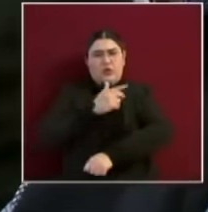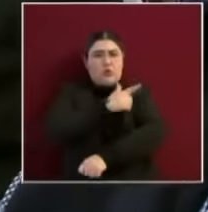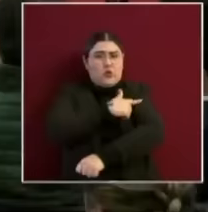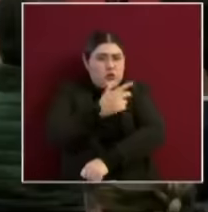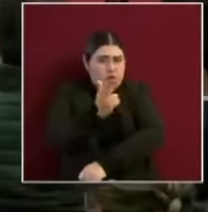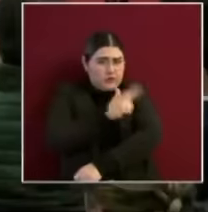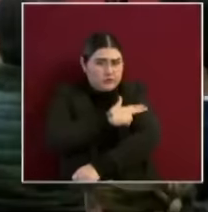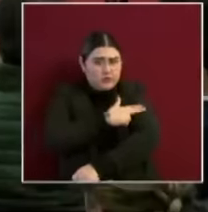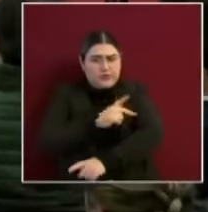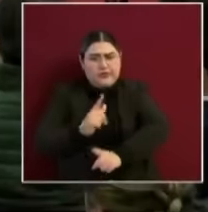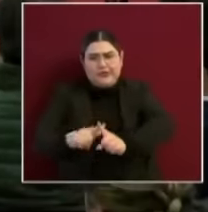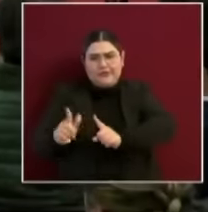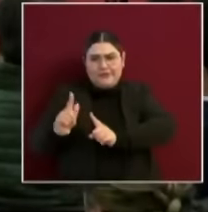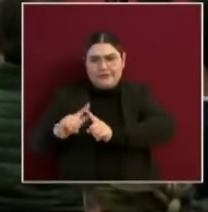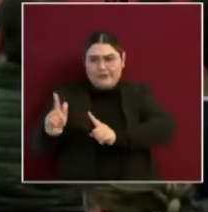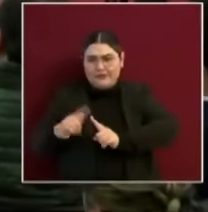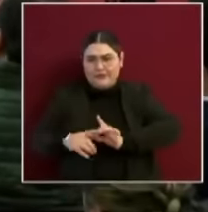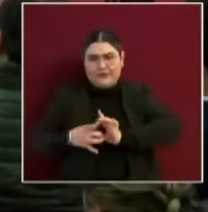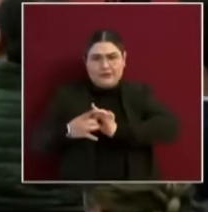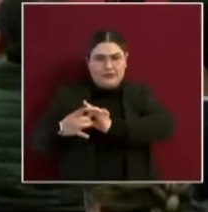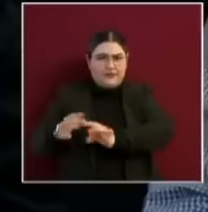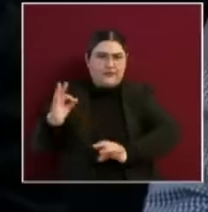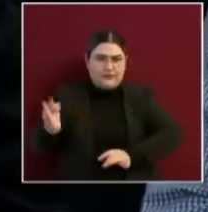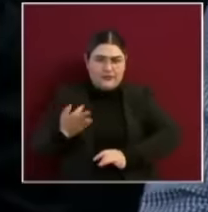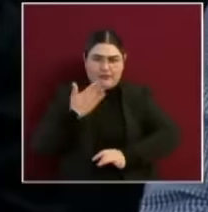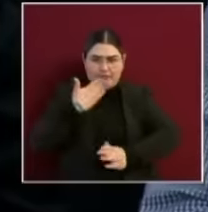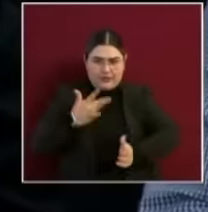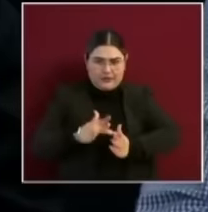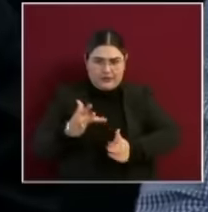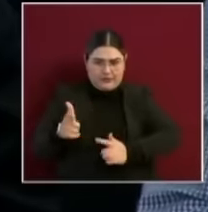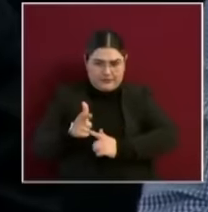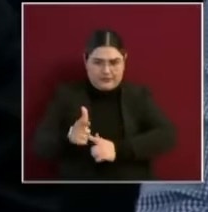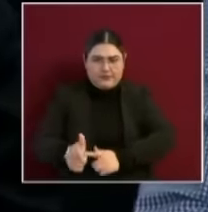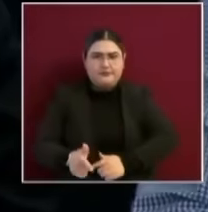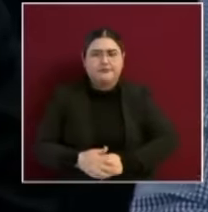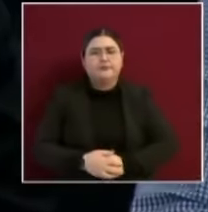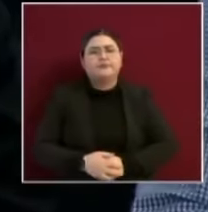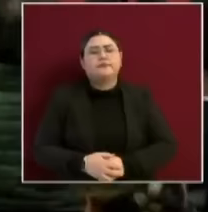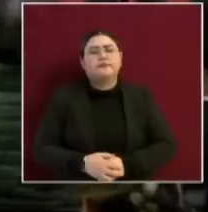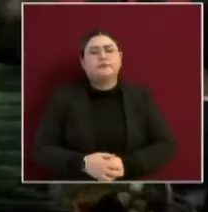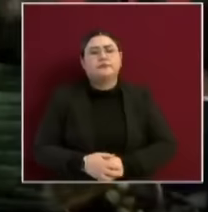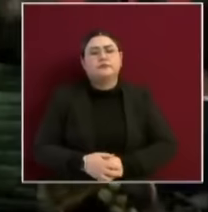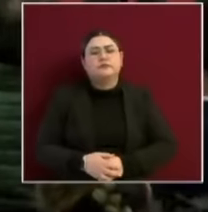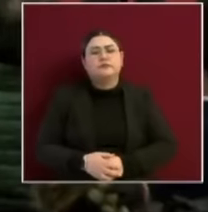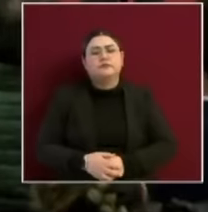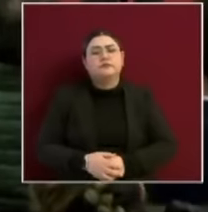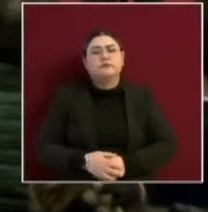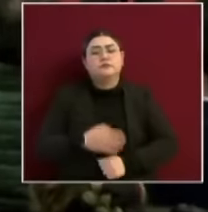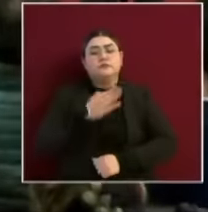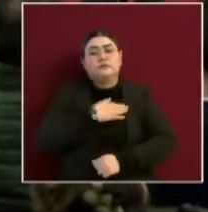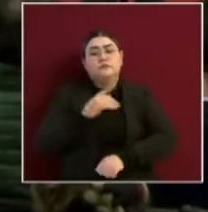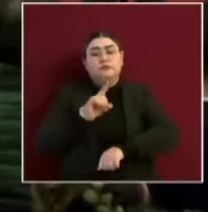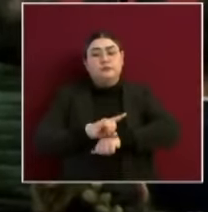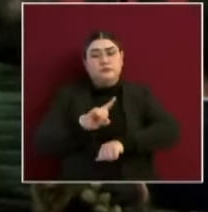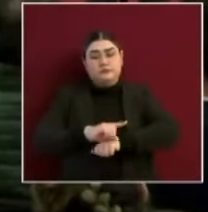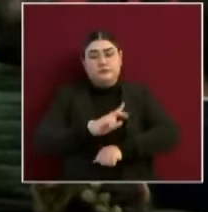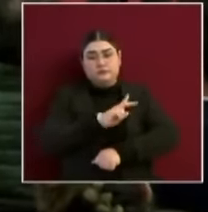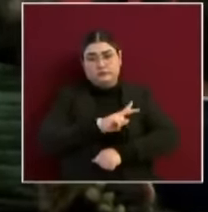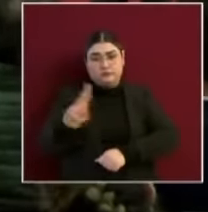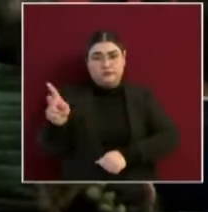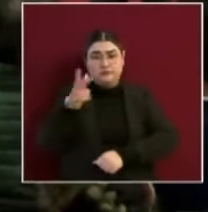las dependencias federales nos ayudan. Adelante, Roberto, por favor. Muy buenos días a todas y todos. Con su permiso,